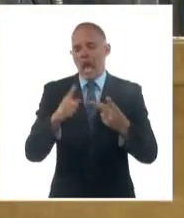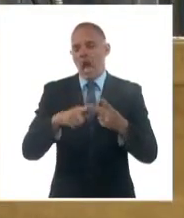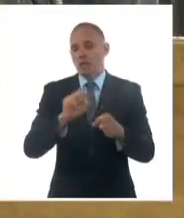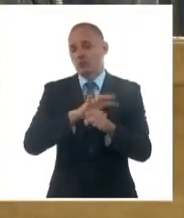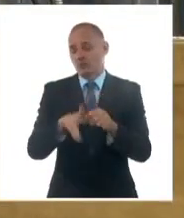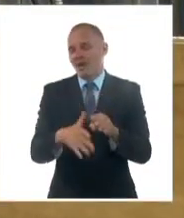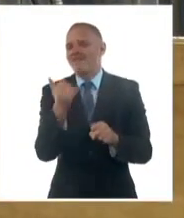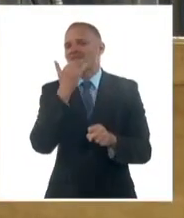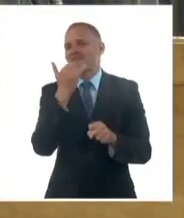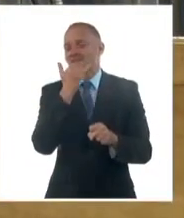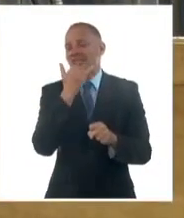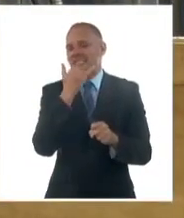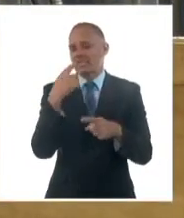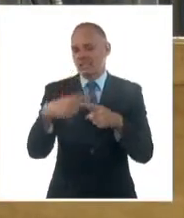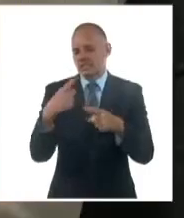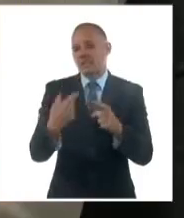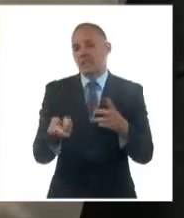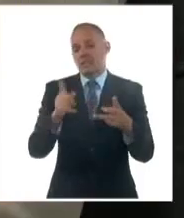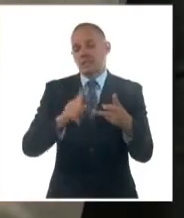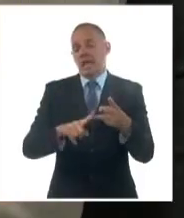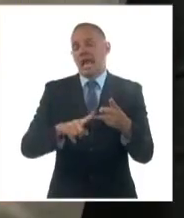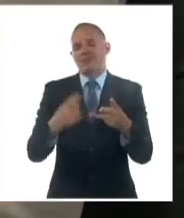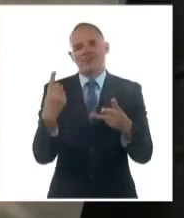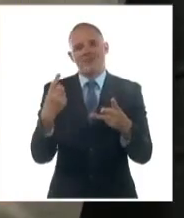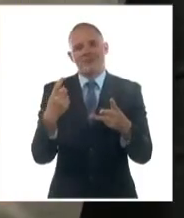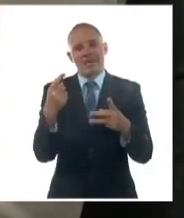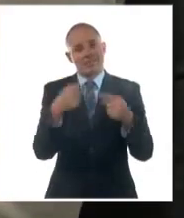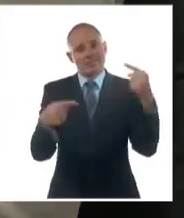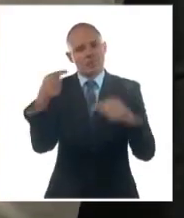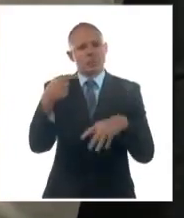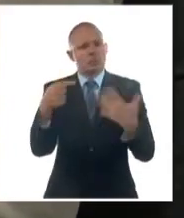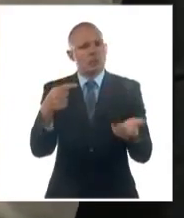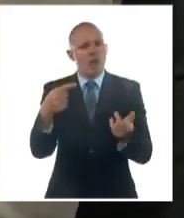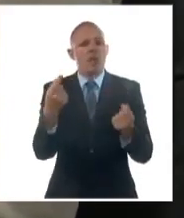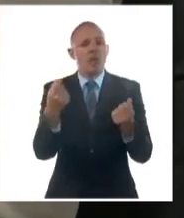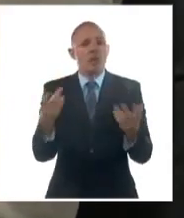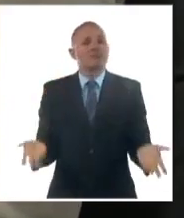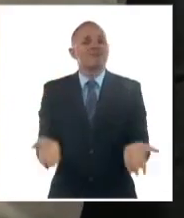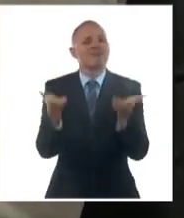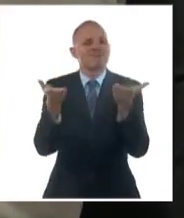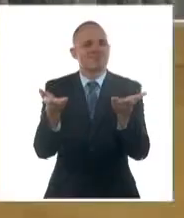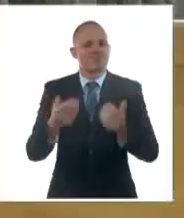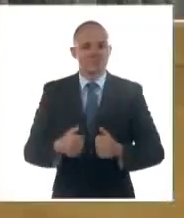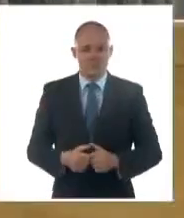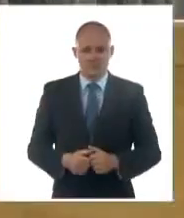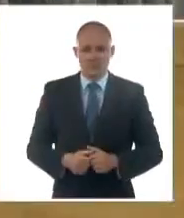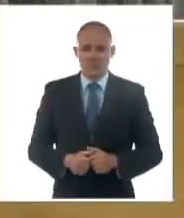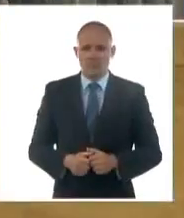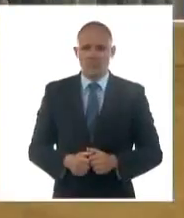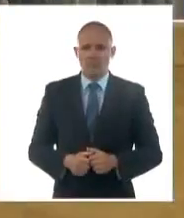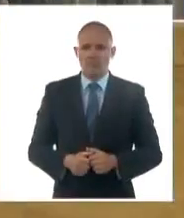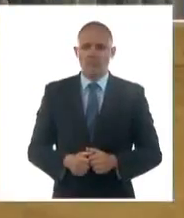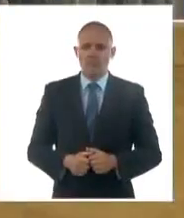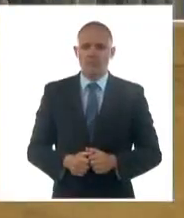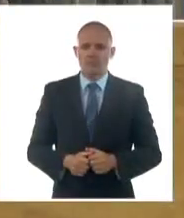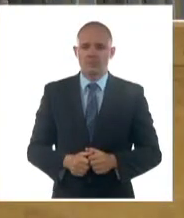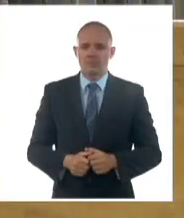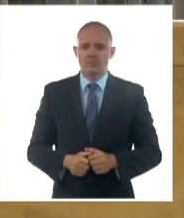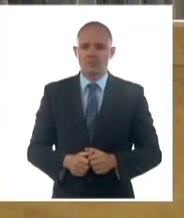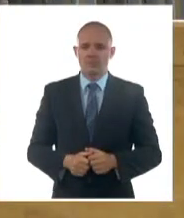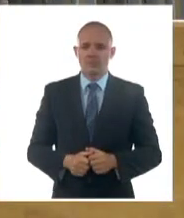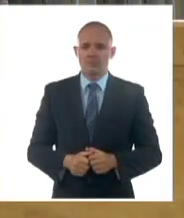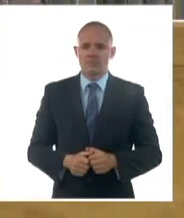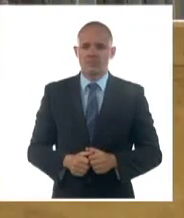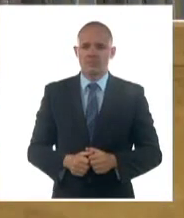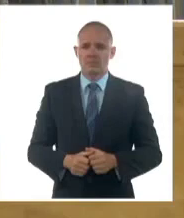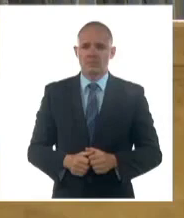pandemia, la batalla económica es la tarea primordial y la más compleja. El impacto de toda esta crisis,